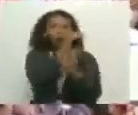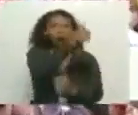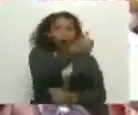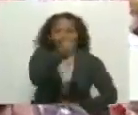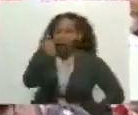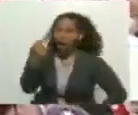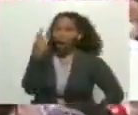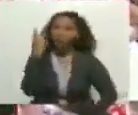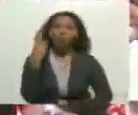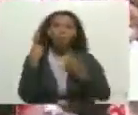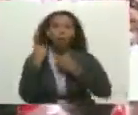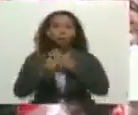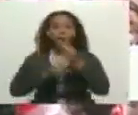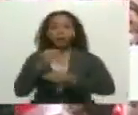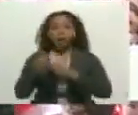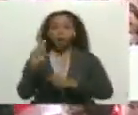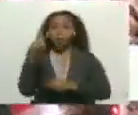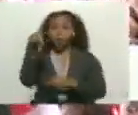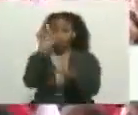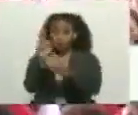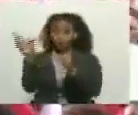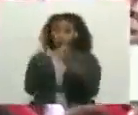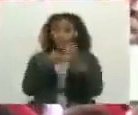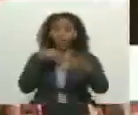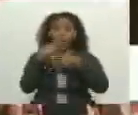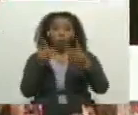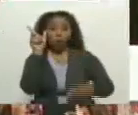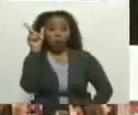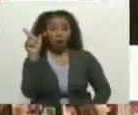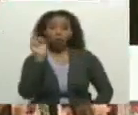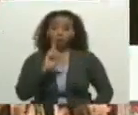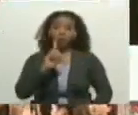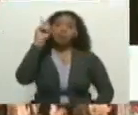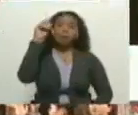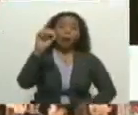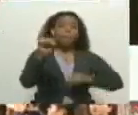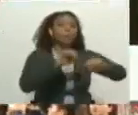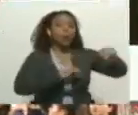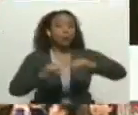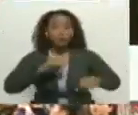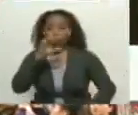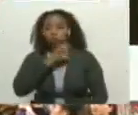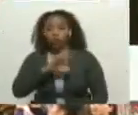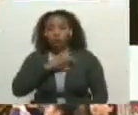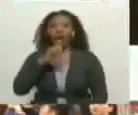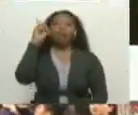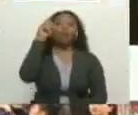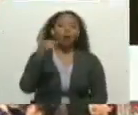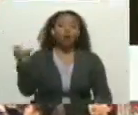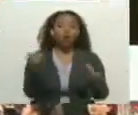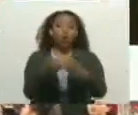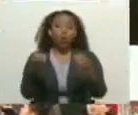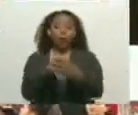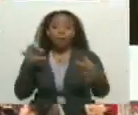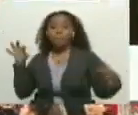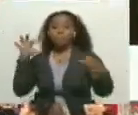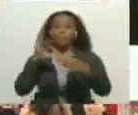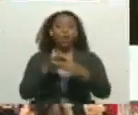para convencerlo. No solo el Partido Socialista Unido de Venezuela, también los movimientos sociales, también los partidos aliados del Gran